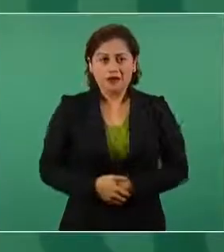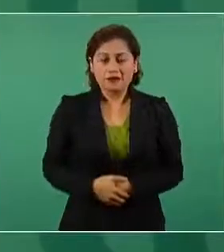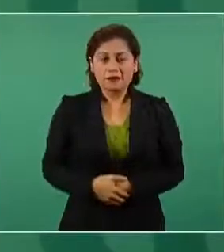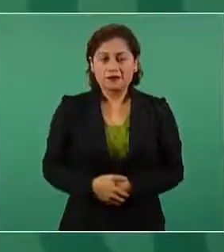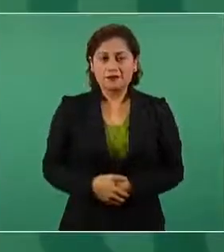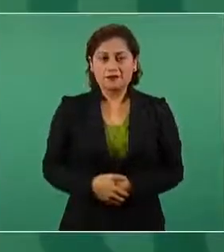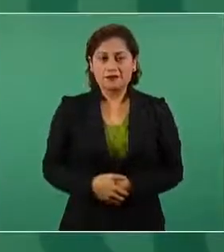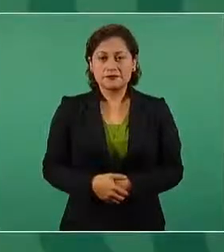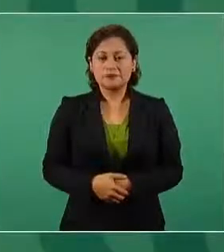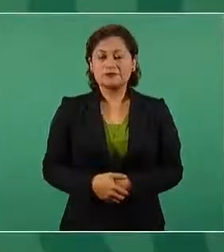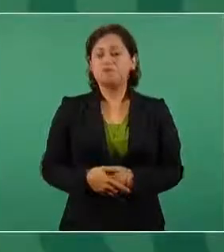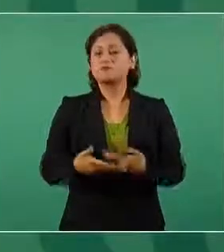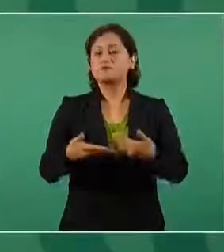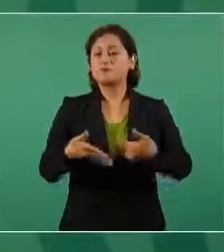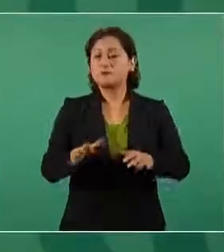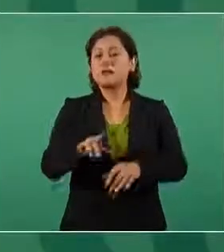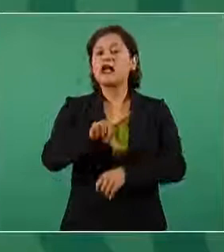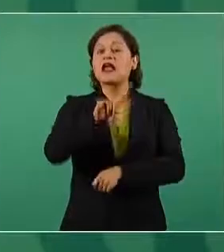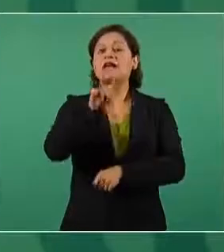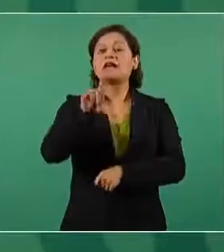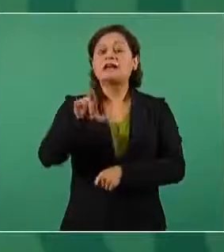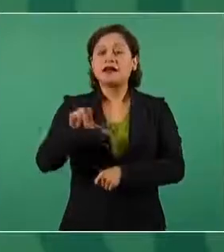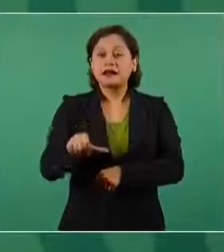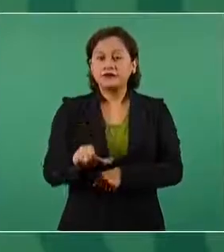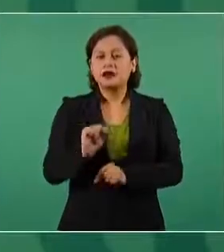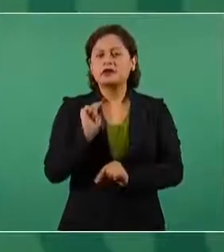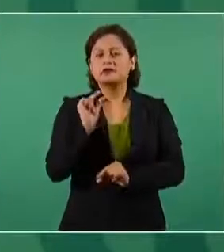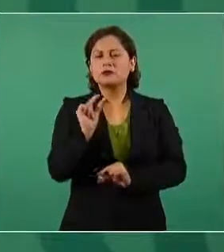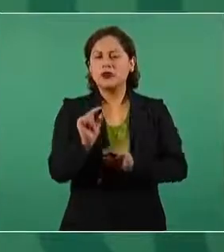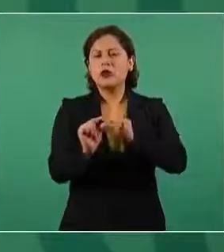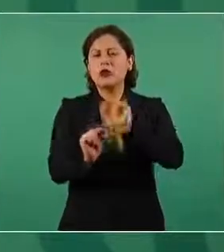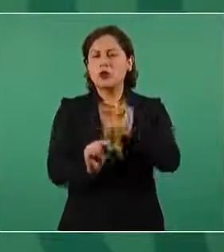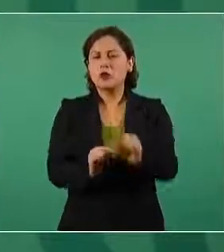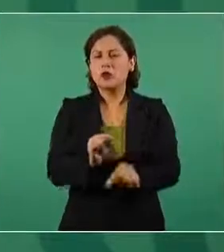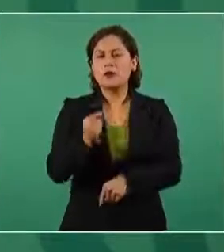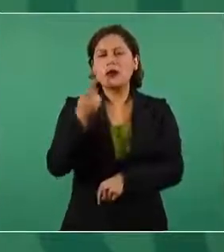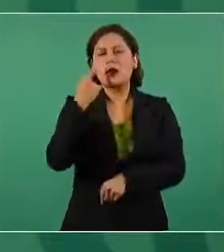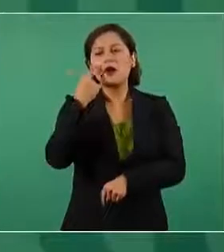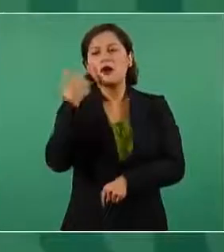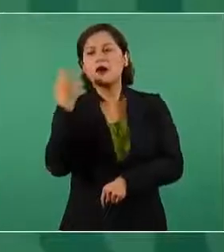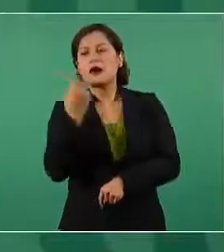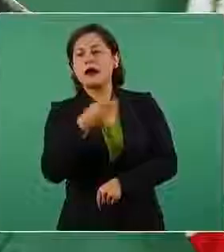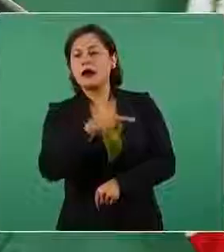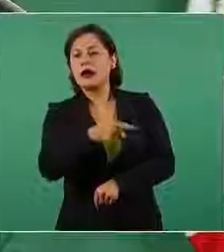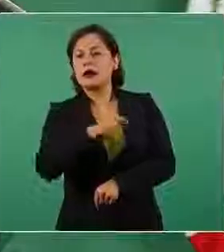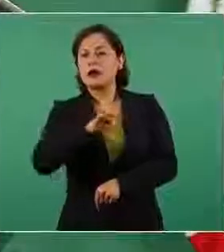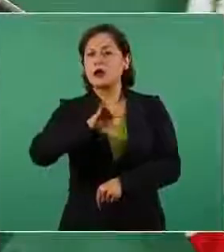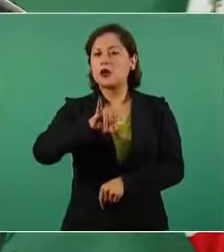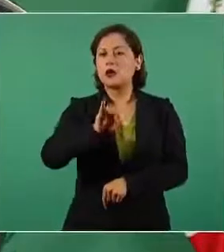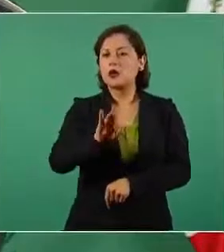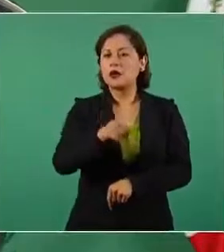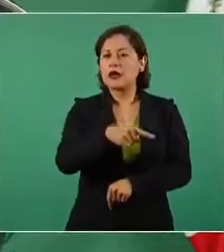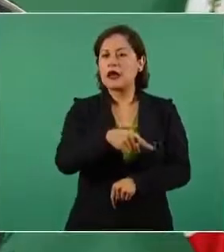Empieza a saberse de que existe la judicatura y que tiene esa